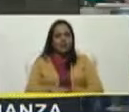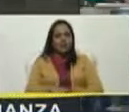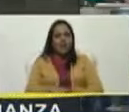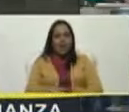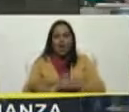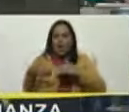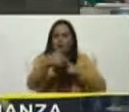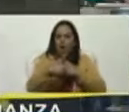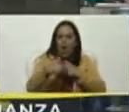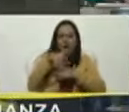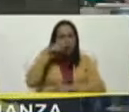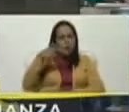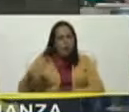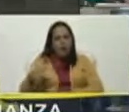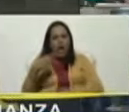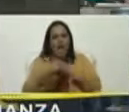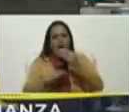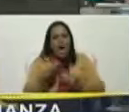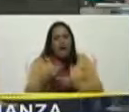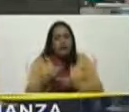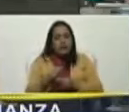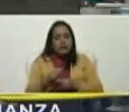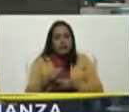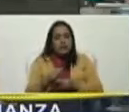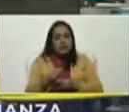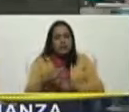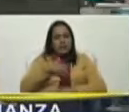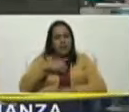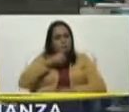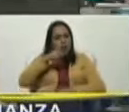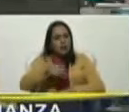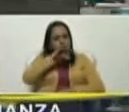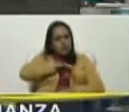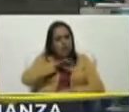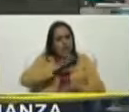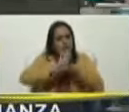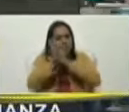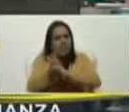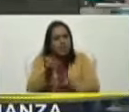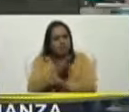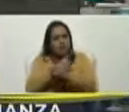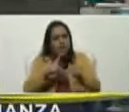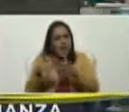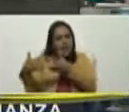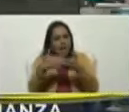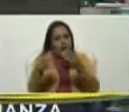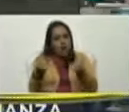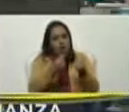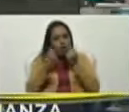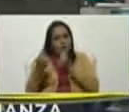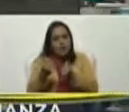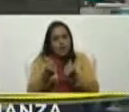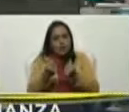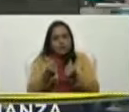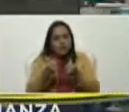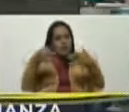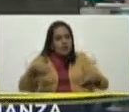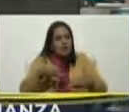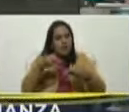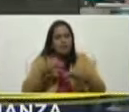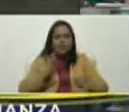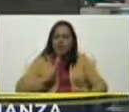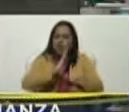para alimentar socialmente la democracia. La guerra económica que la hacen a Cuba diario,